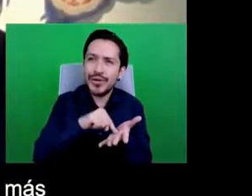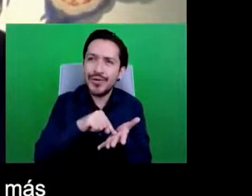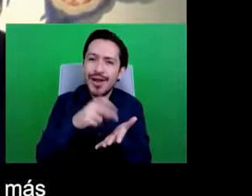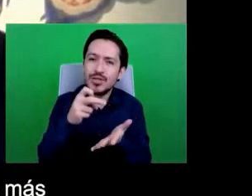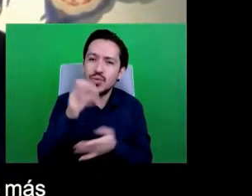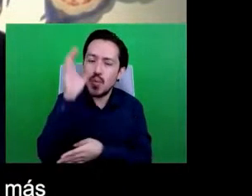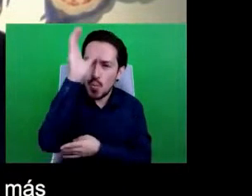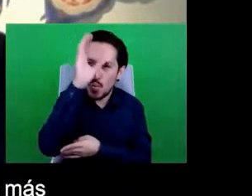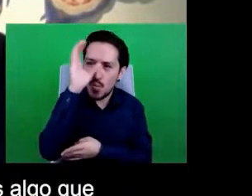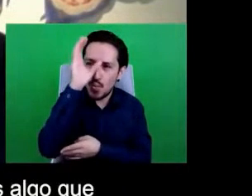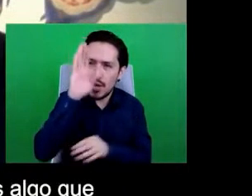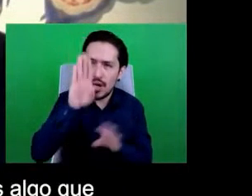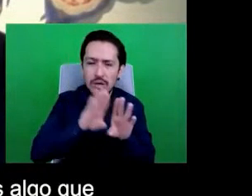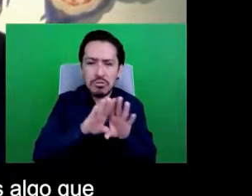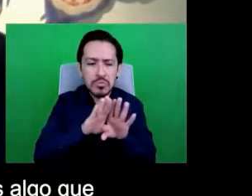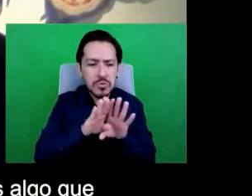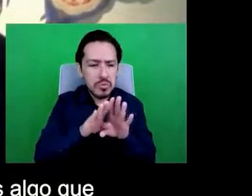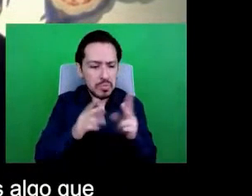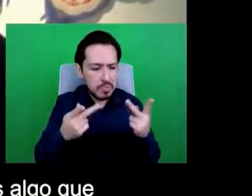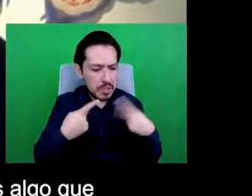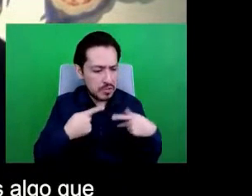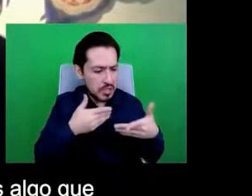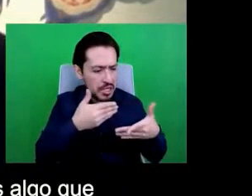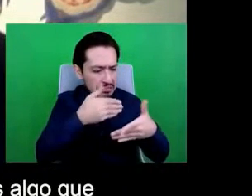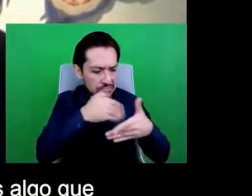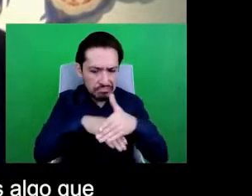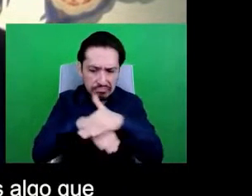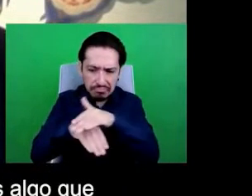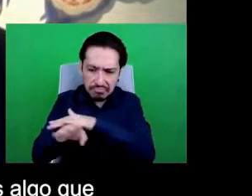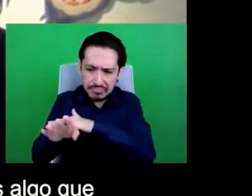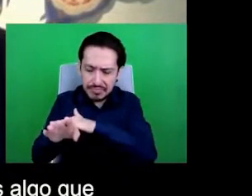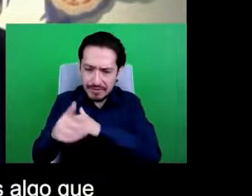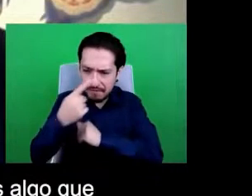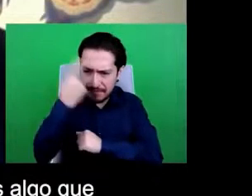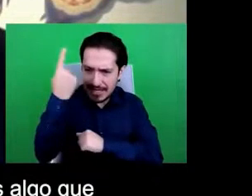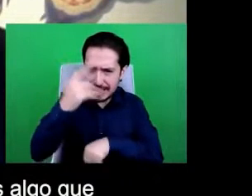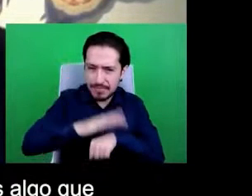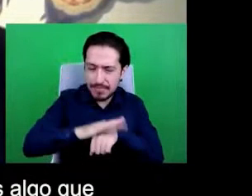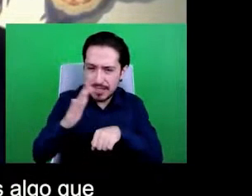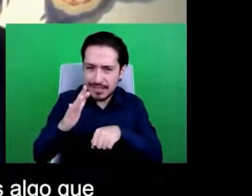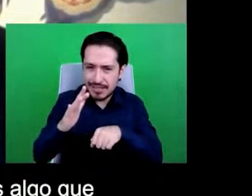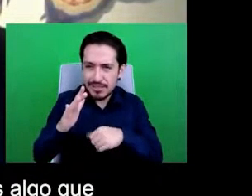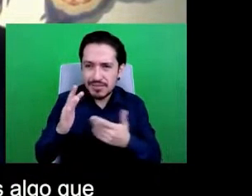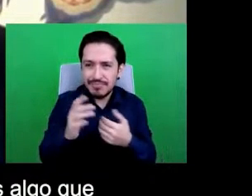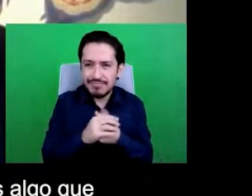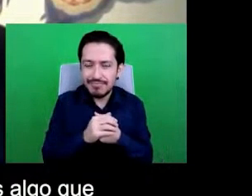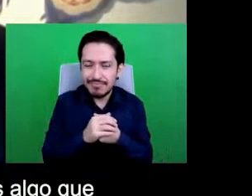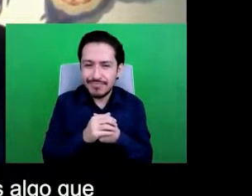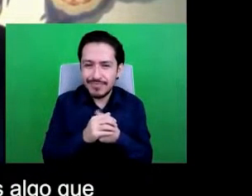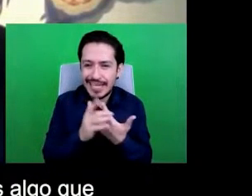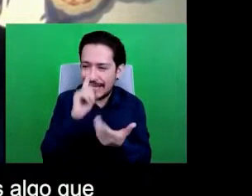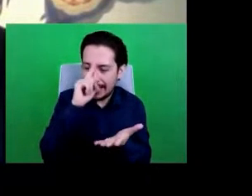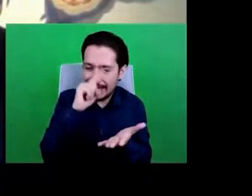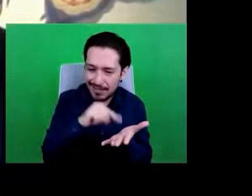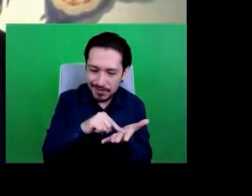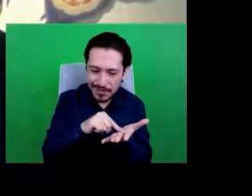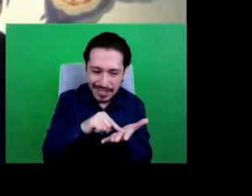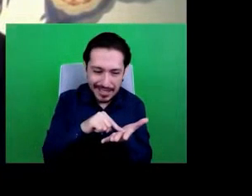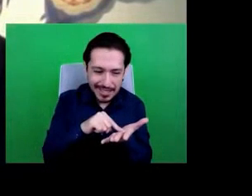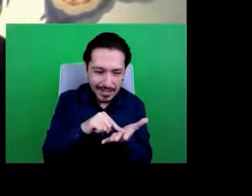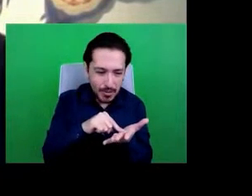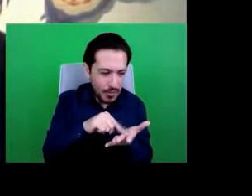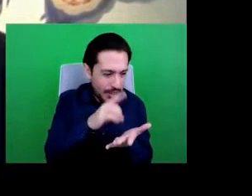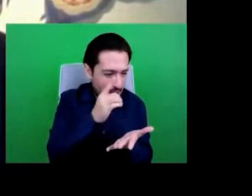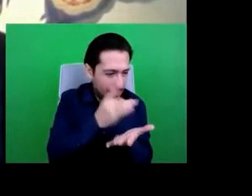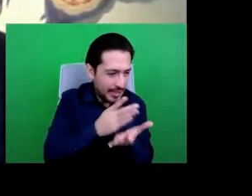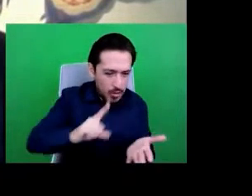más accesible no solamente está en las manos de los gobiernos, es algo que también la industria del entretenimiento debería de hacer para que